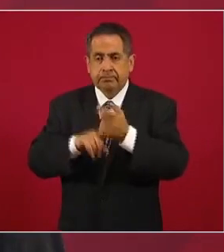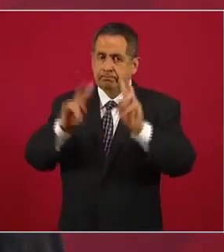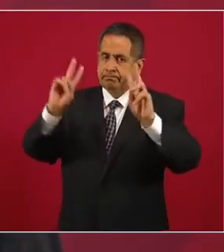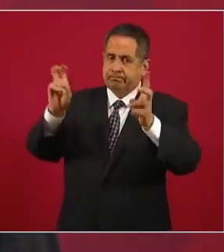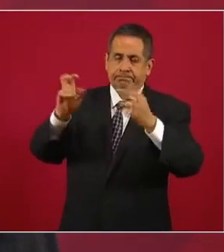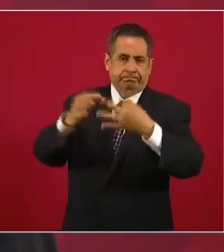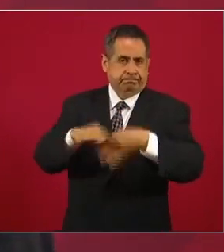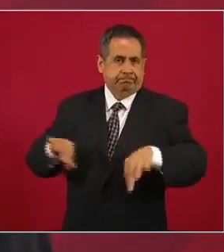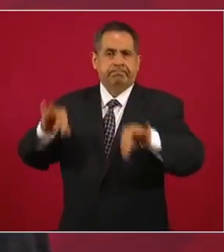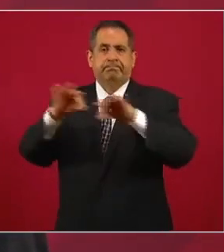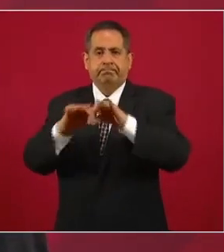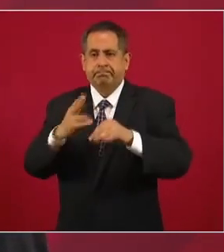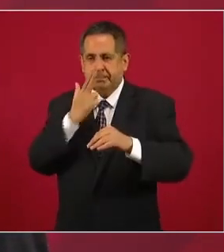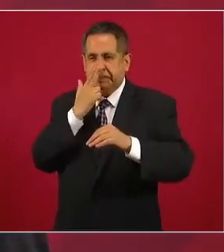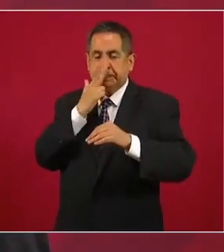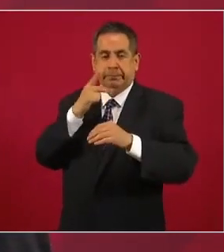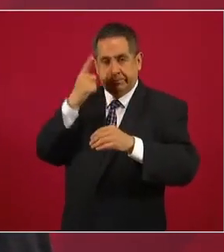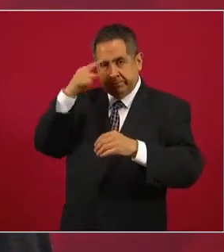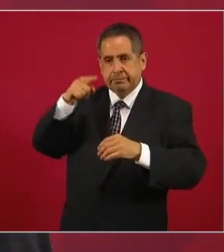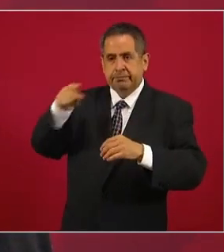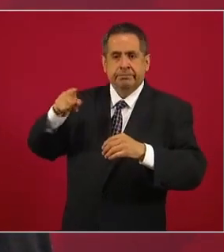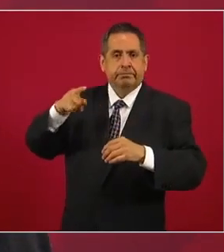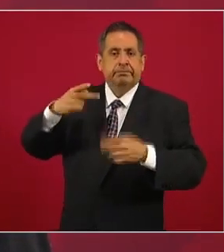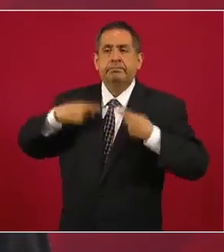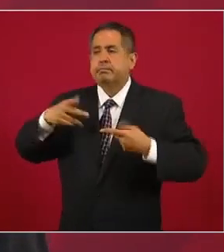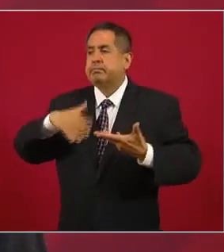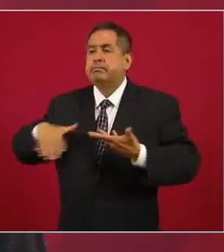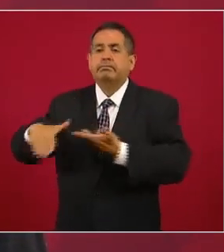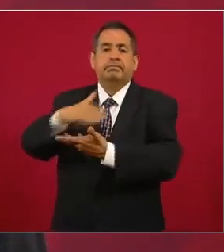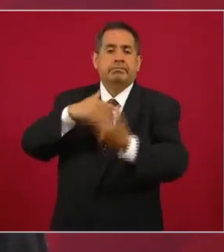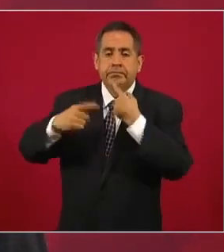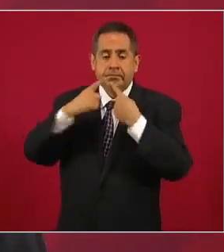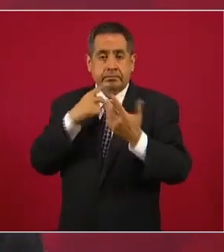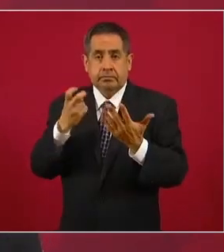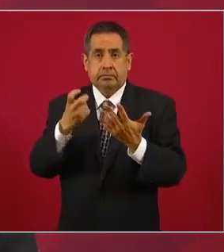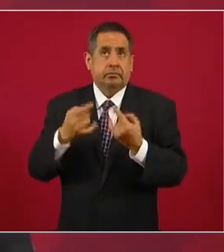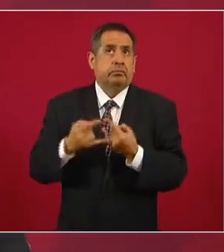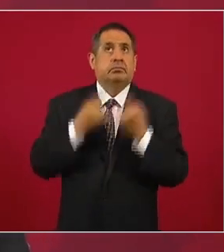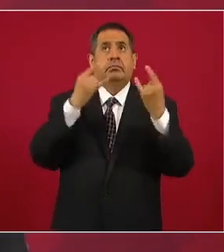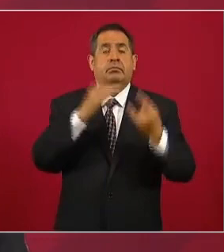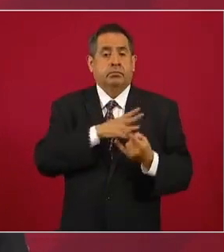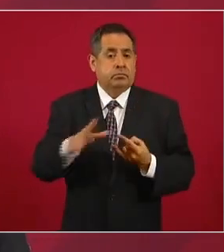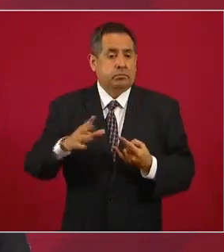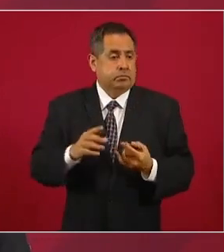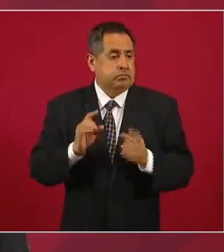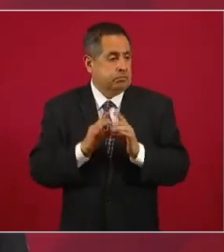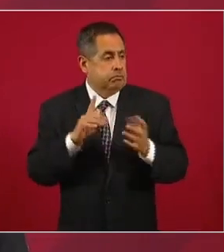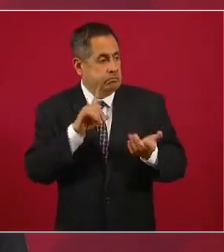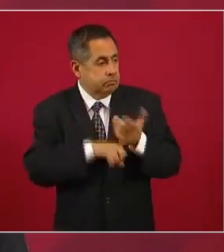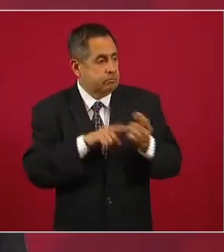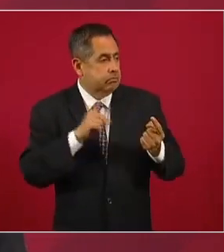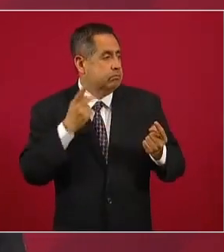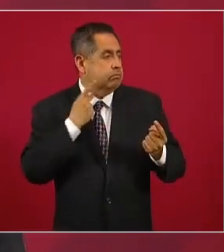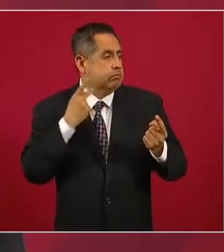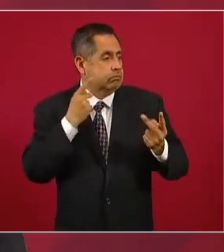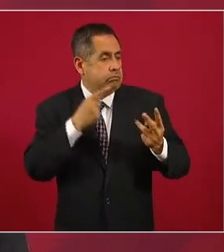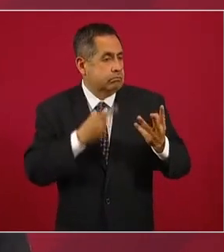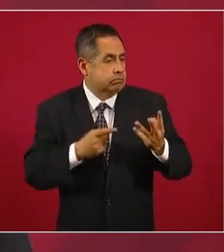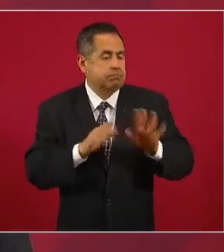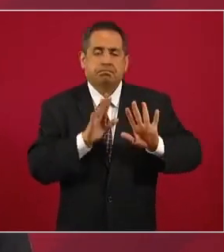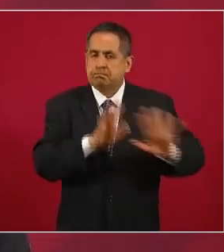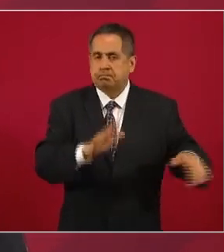de trascendencia nacional y que por su proyección histórica y sus implicaciones políticas